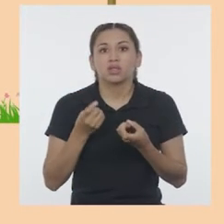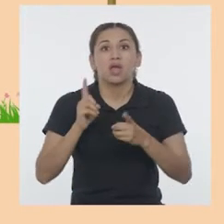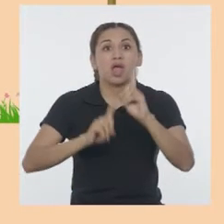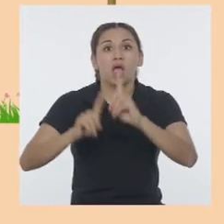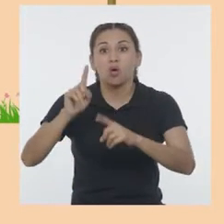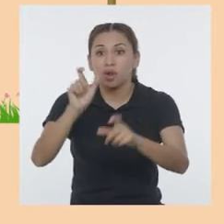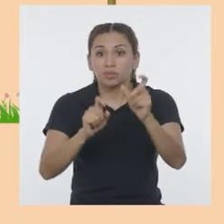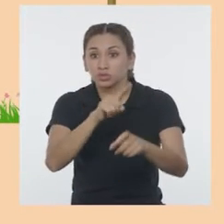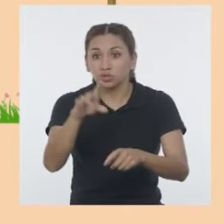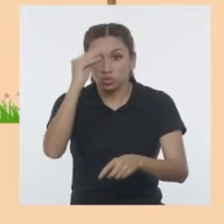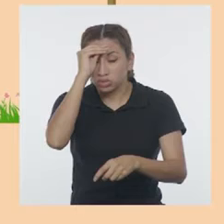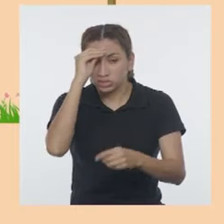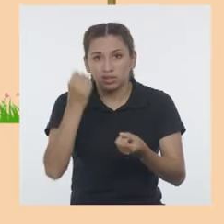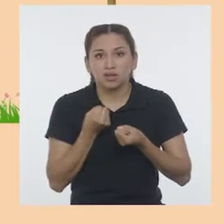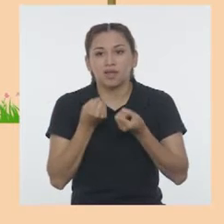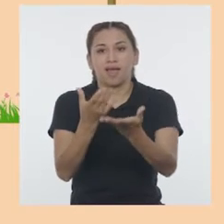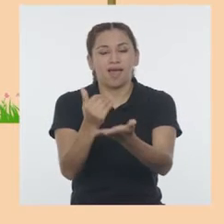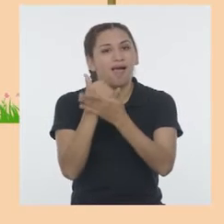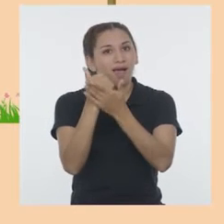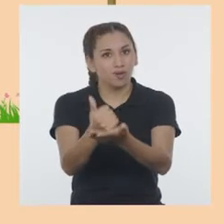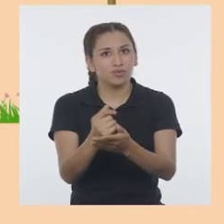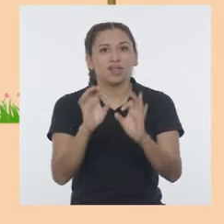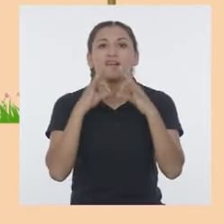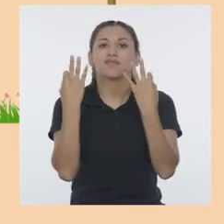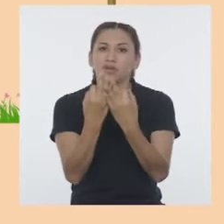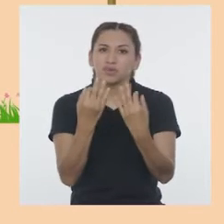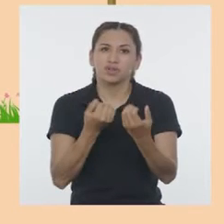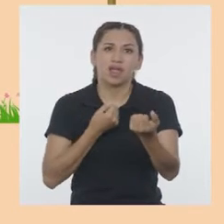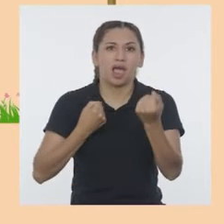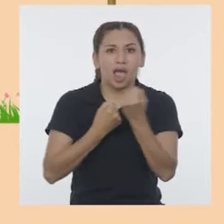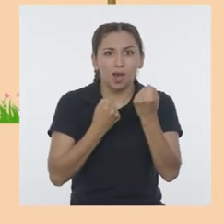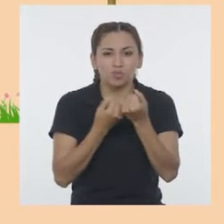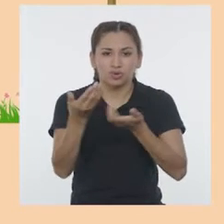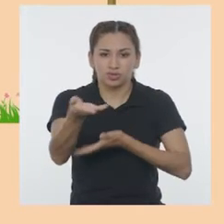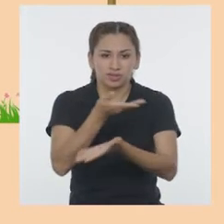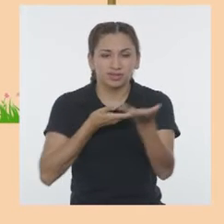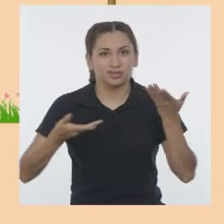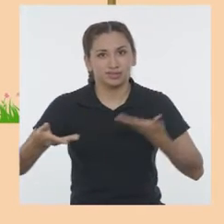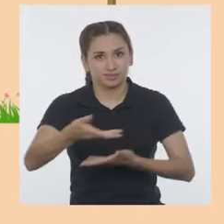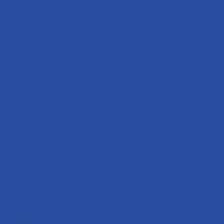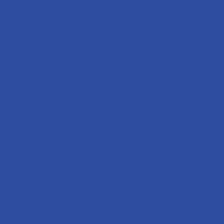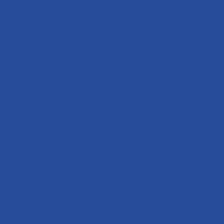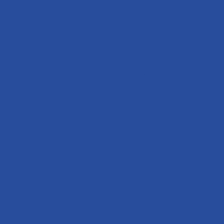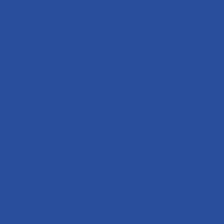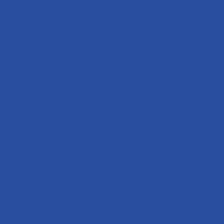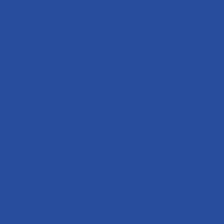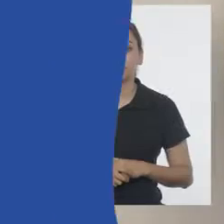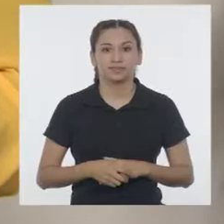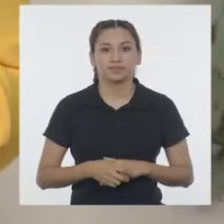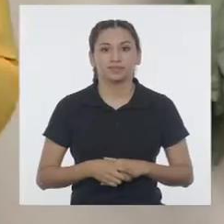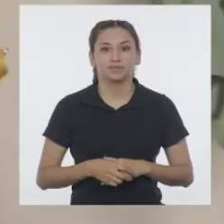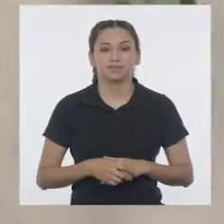manos de personas que lo necesitan. Seamos familia apoyándonos unos a los otros.